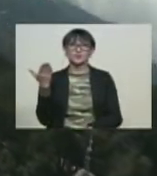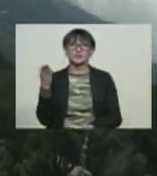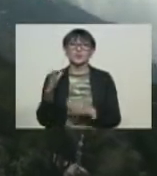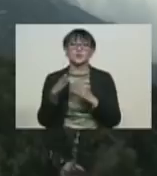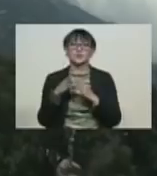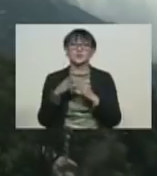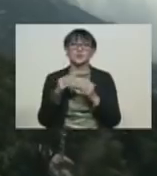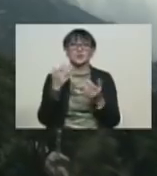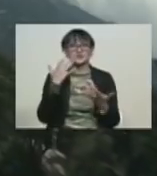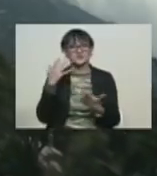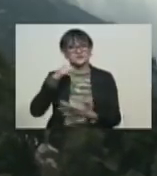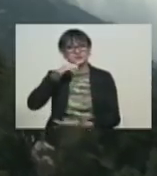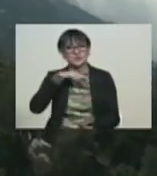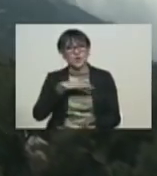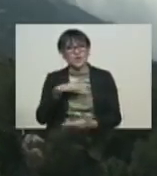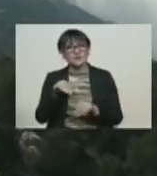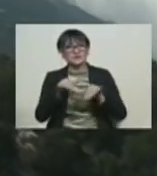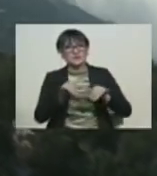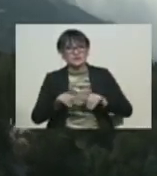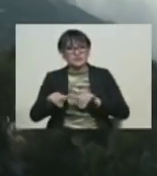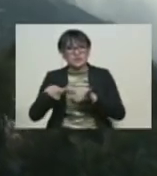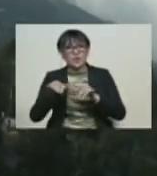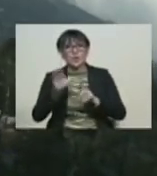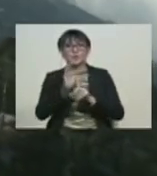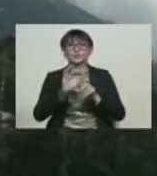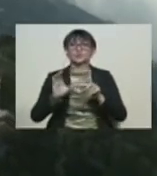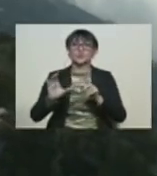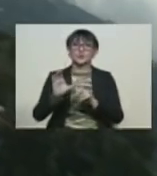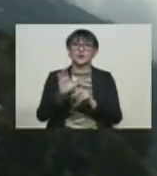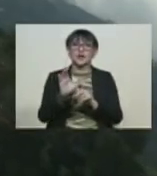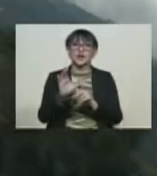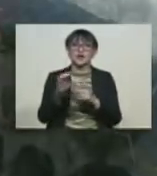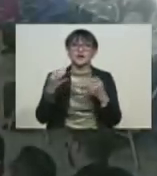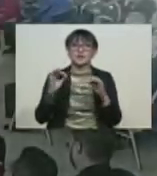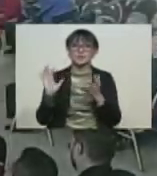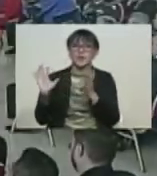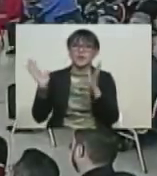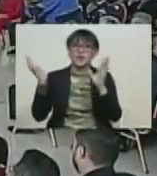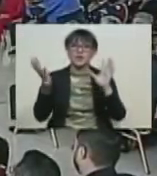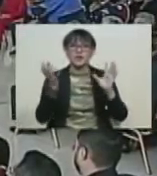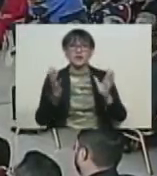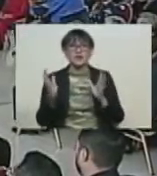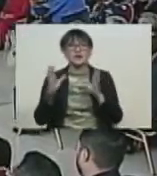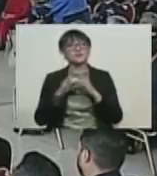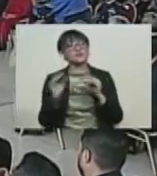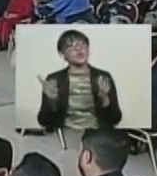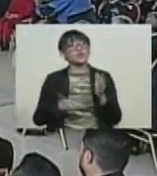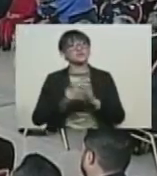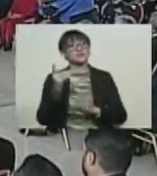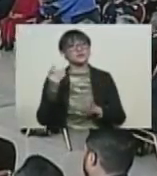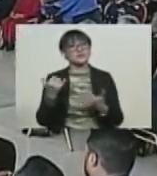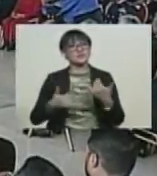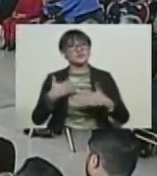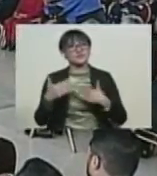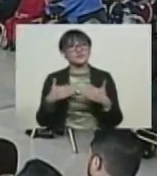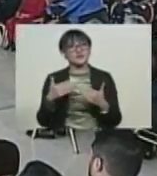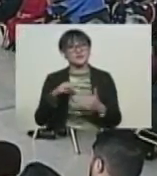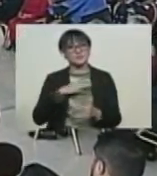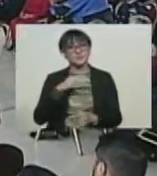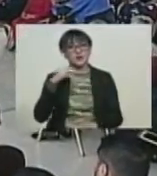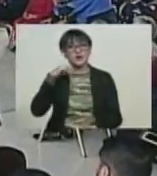todo el patrimonio arquitectónico, cultural, natural, todo el desarrollo que nosotros tenemos de